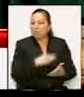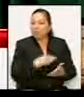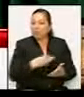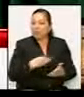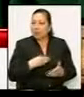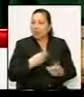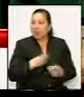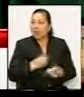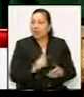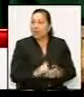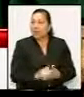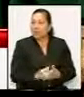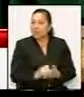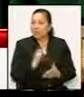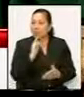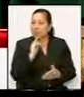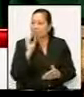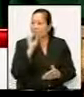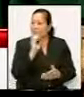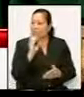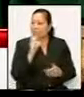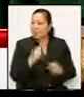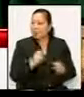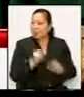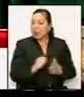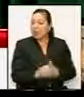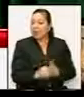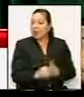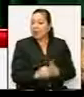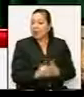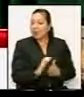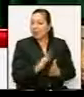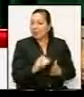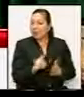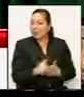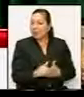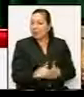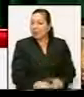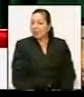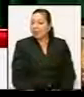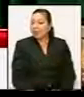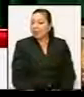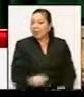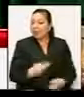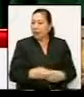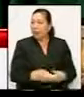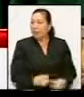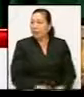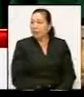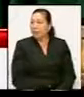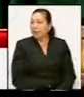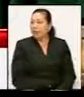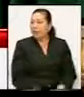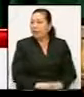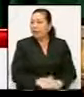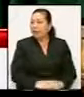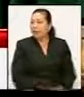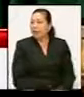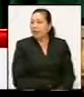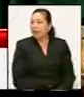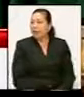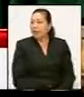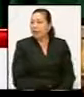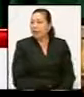y Riego está buscando mecanismos a través de todas sus entidades para promover el